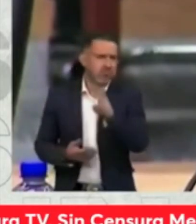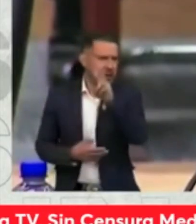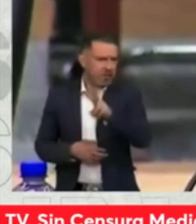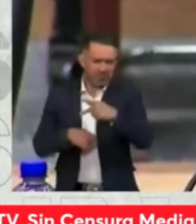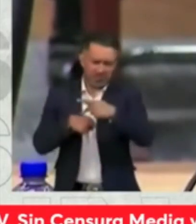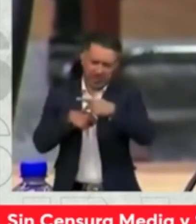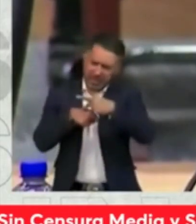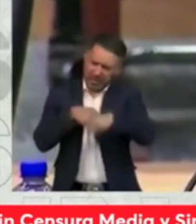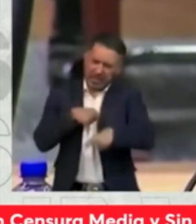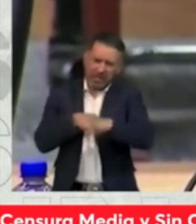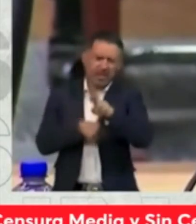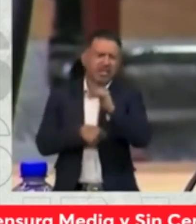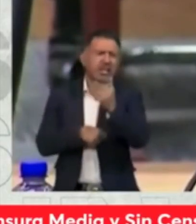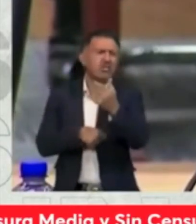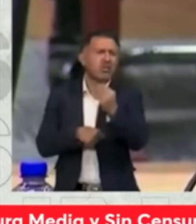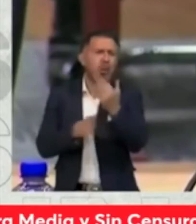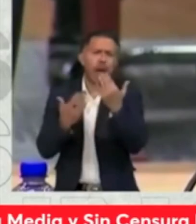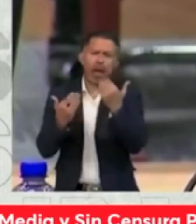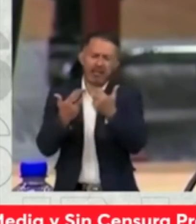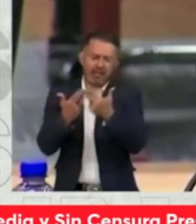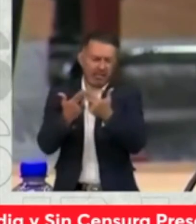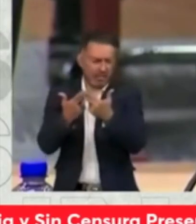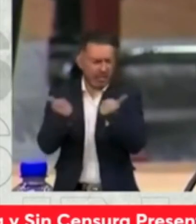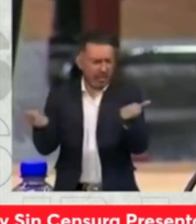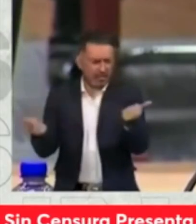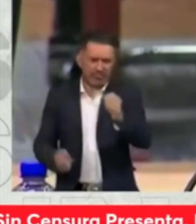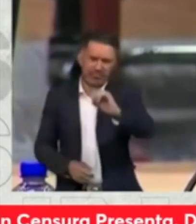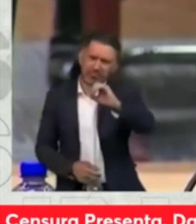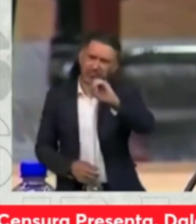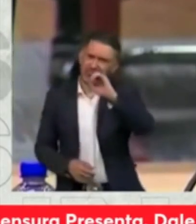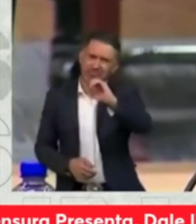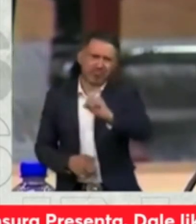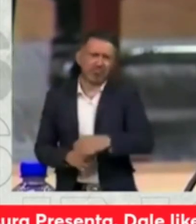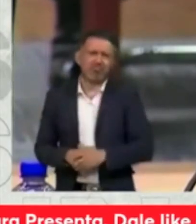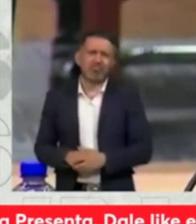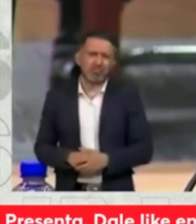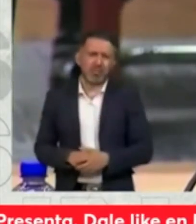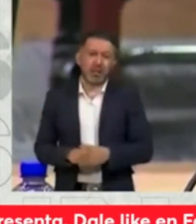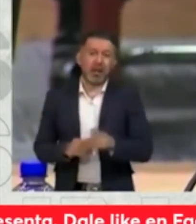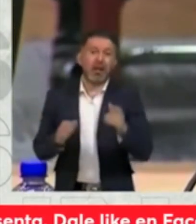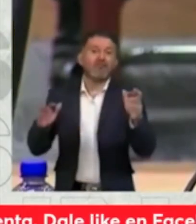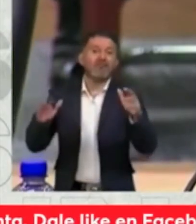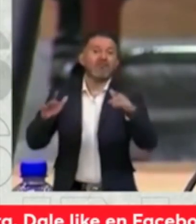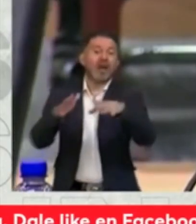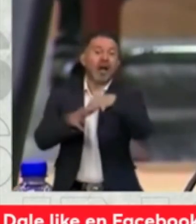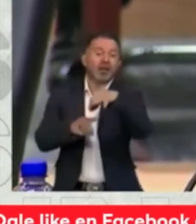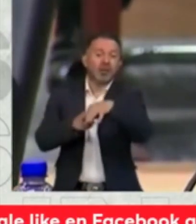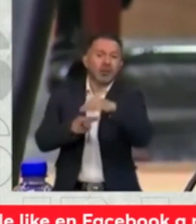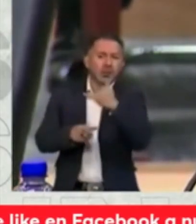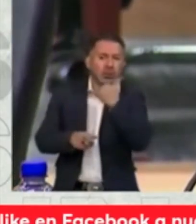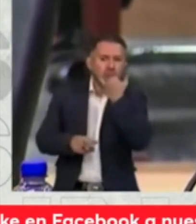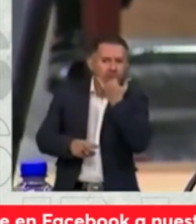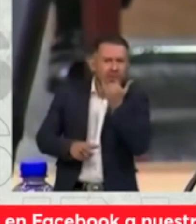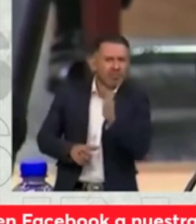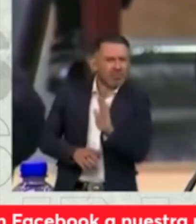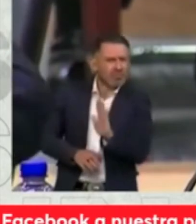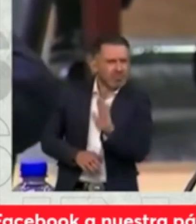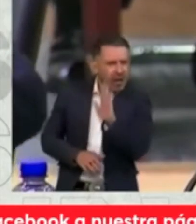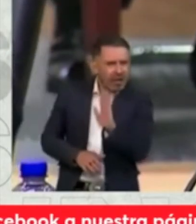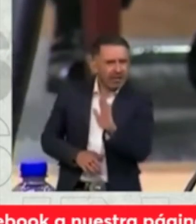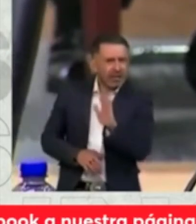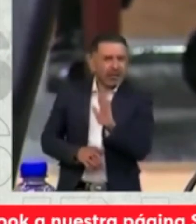absoluto, de que esta elección se parezca a algo que llegue a asemejar una